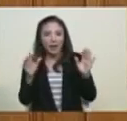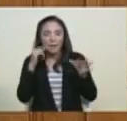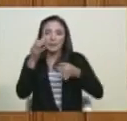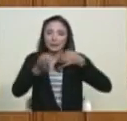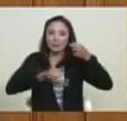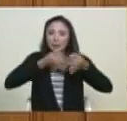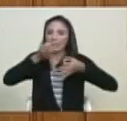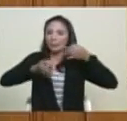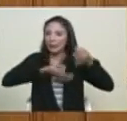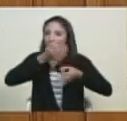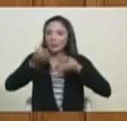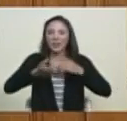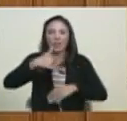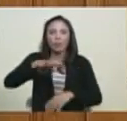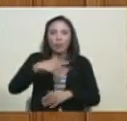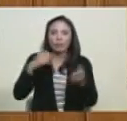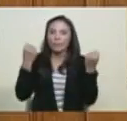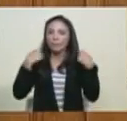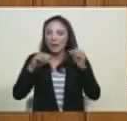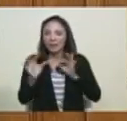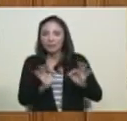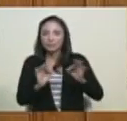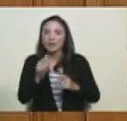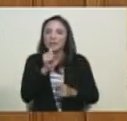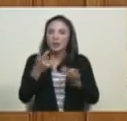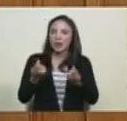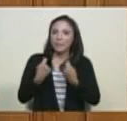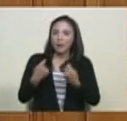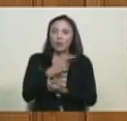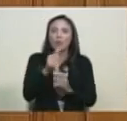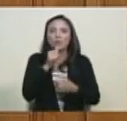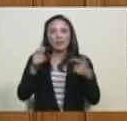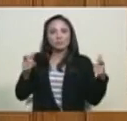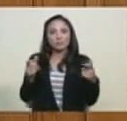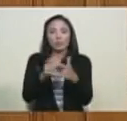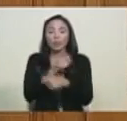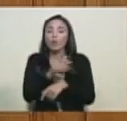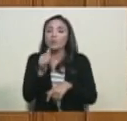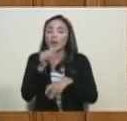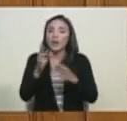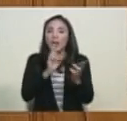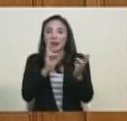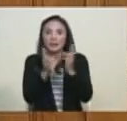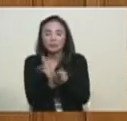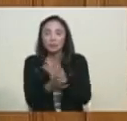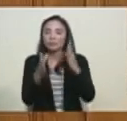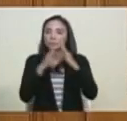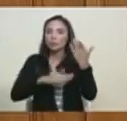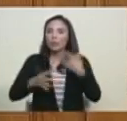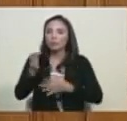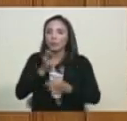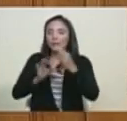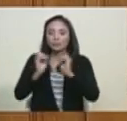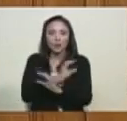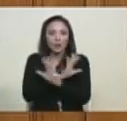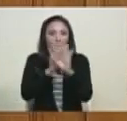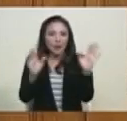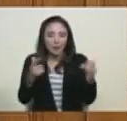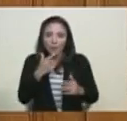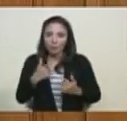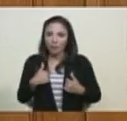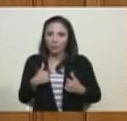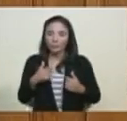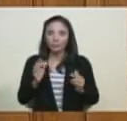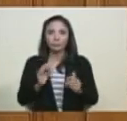detalles de dónde fueron entrenados, quién los financió, con quién se reunió, quiénes tienen relacionamiento. Todo, todo.